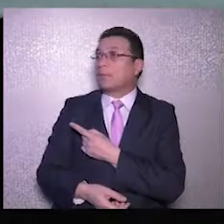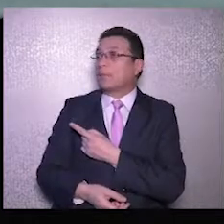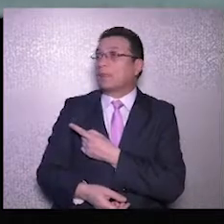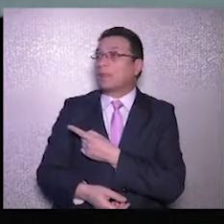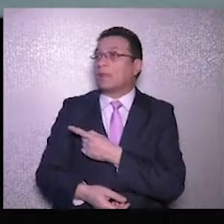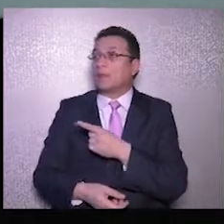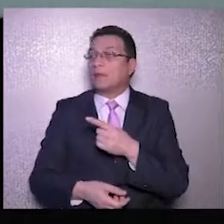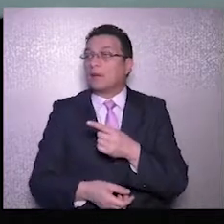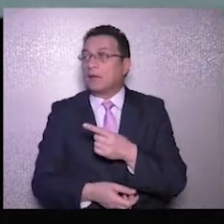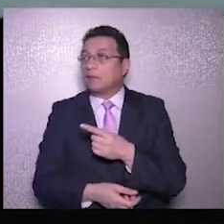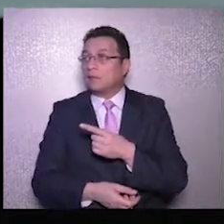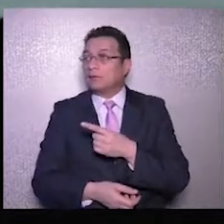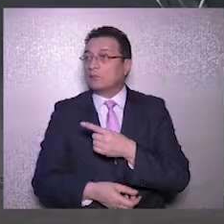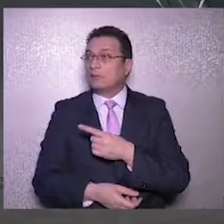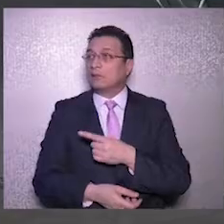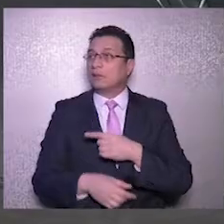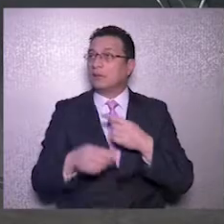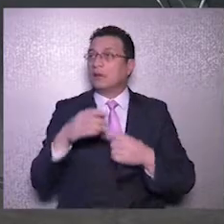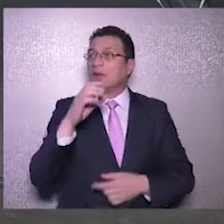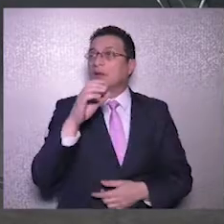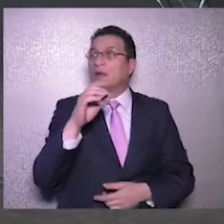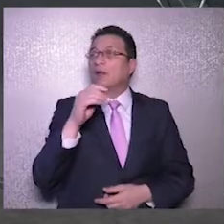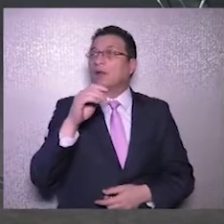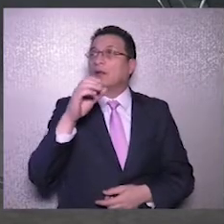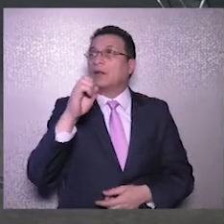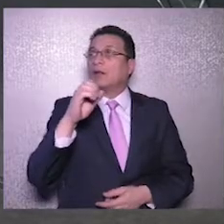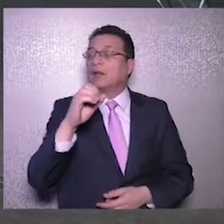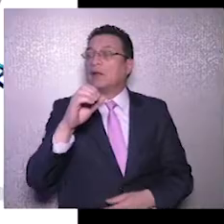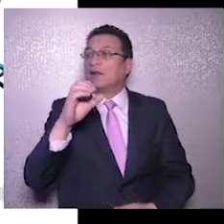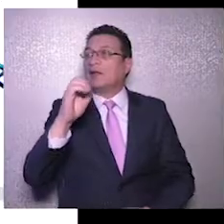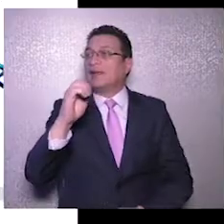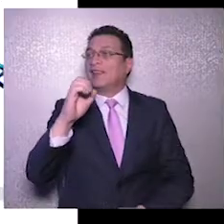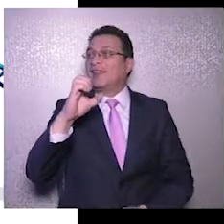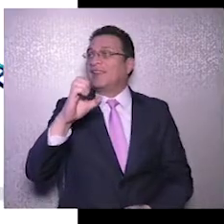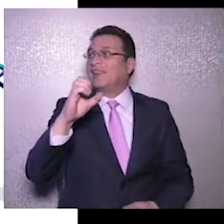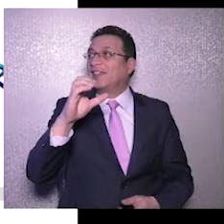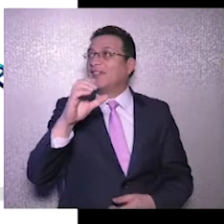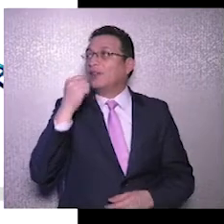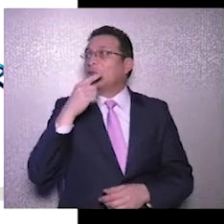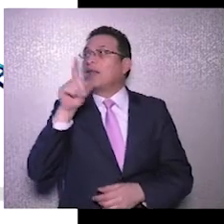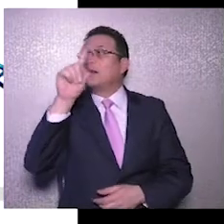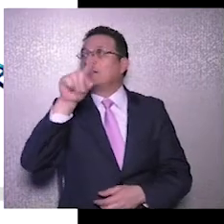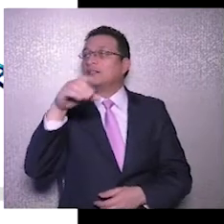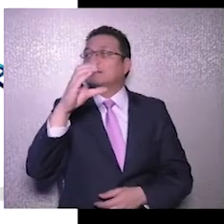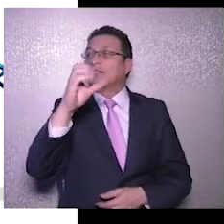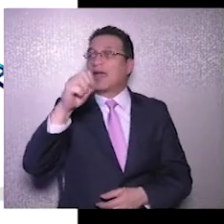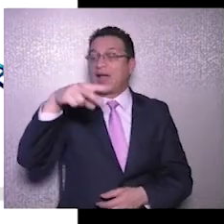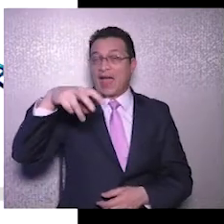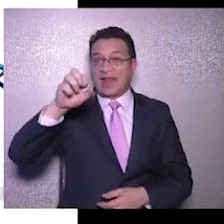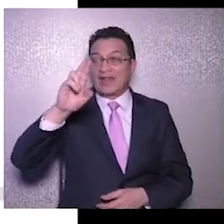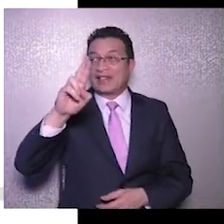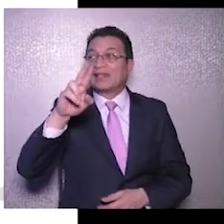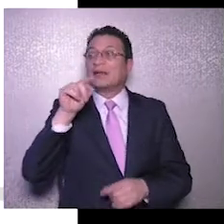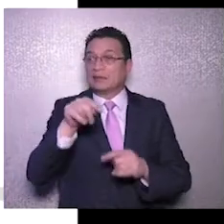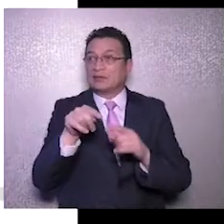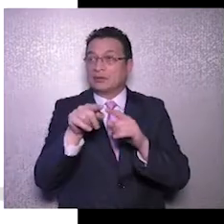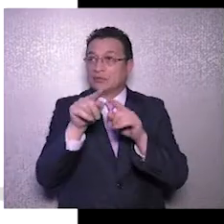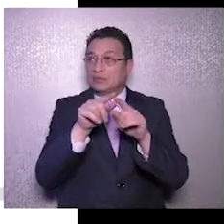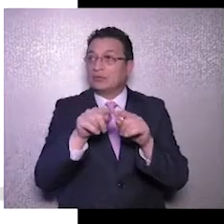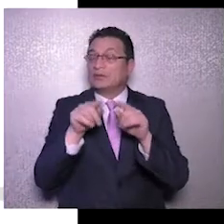TAC. La tomografía axial computada, ese tremendo escáner que uno lo irradia,